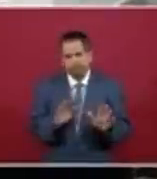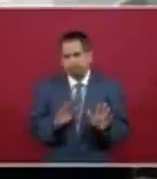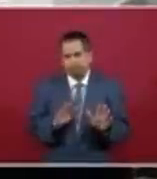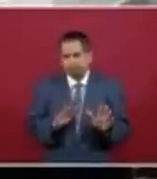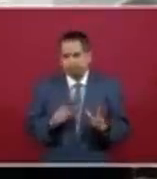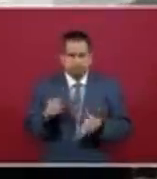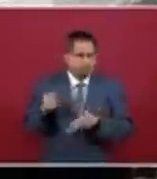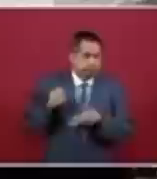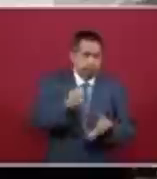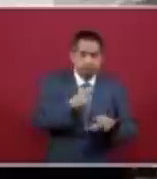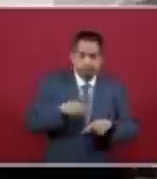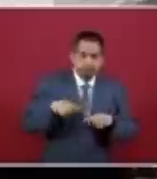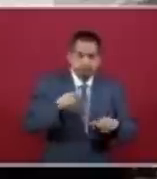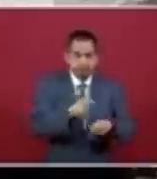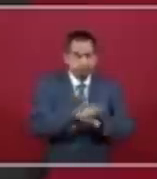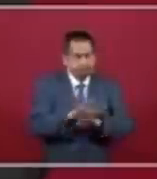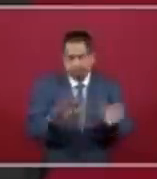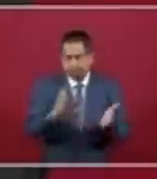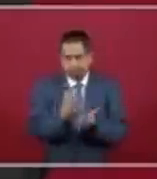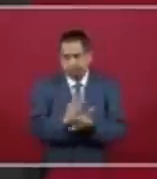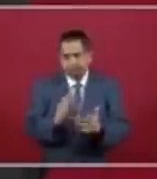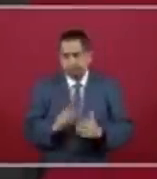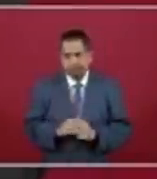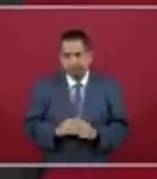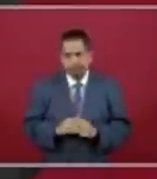estos fondos porque